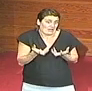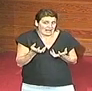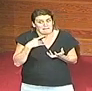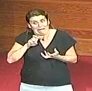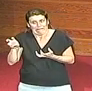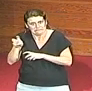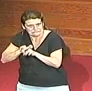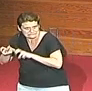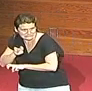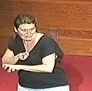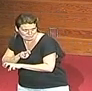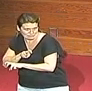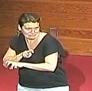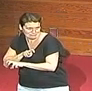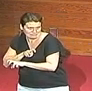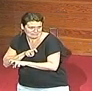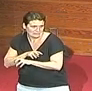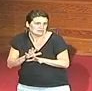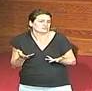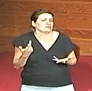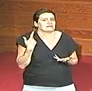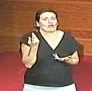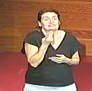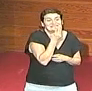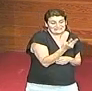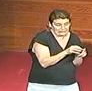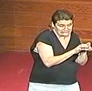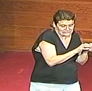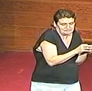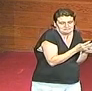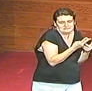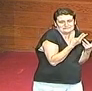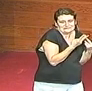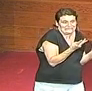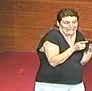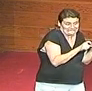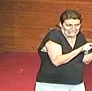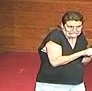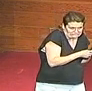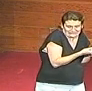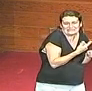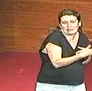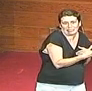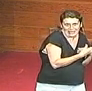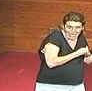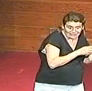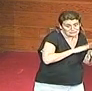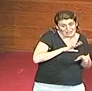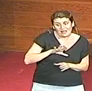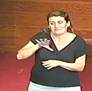cosa. Entonces, claro, haces tres salchichas para poder pagar el solomillo, ¿no? Eso es muy